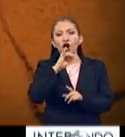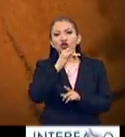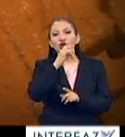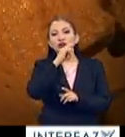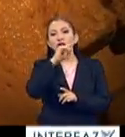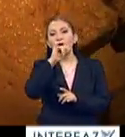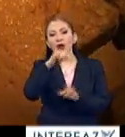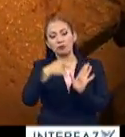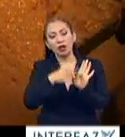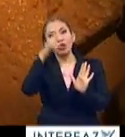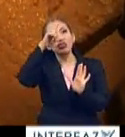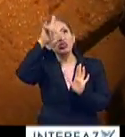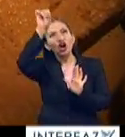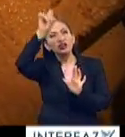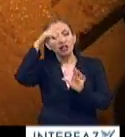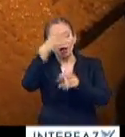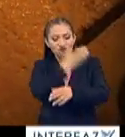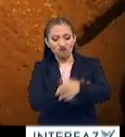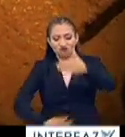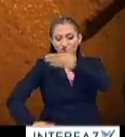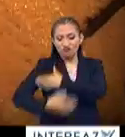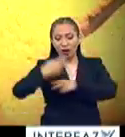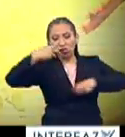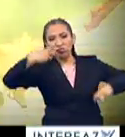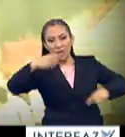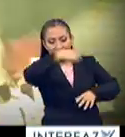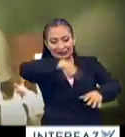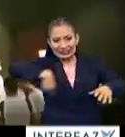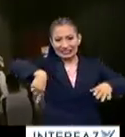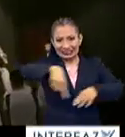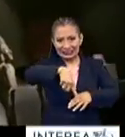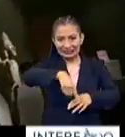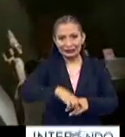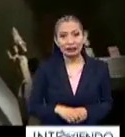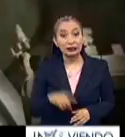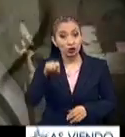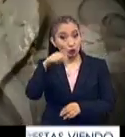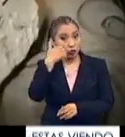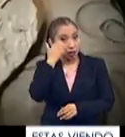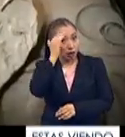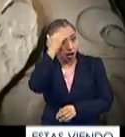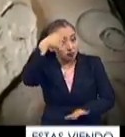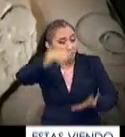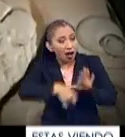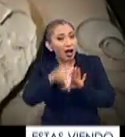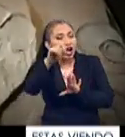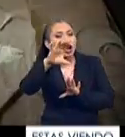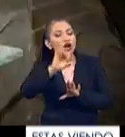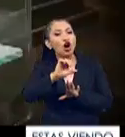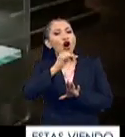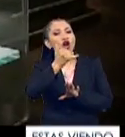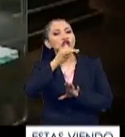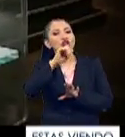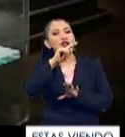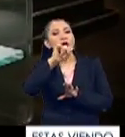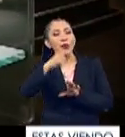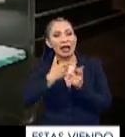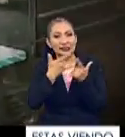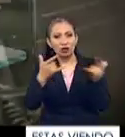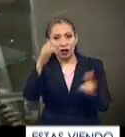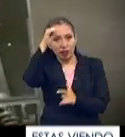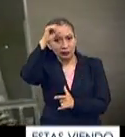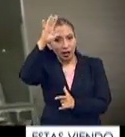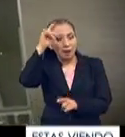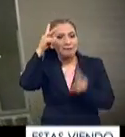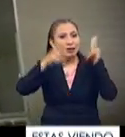que muestra a la diosa ya desmembrada en posición circular. Si deseas conocer más sobre Coyolxauhqui y el Imperio Mexica,